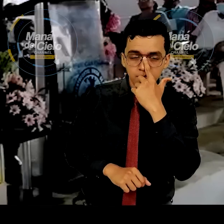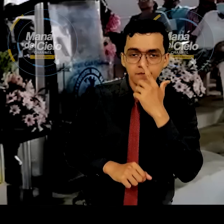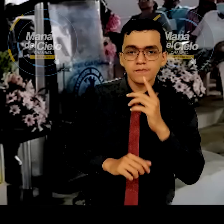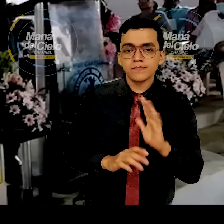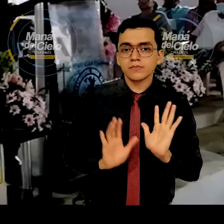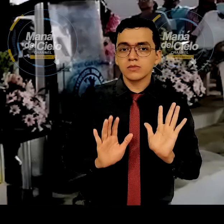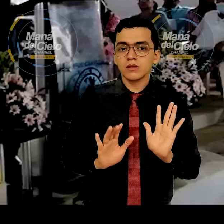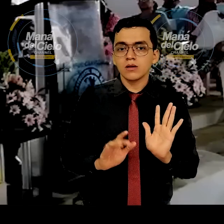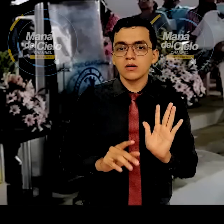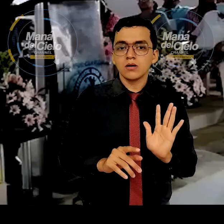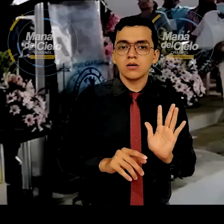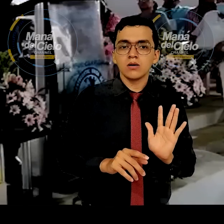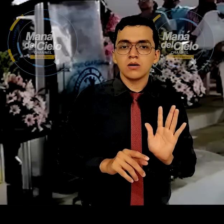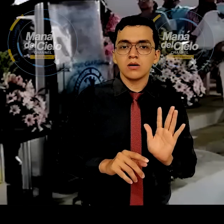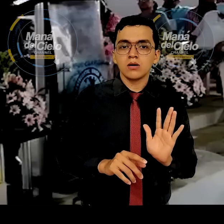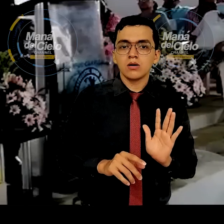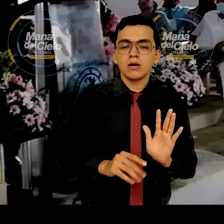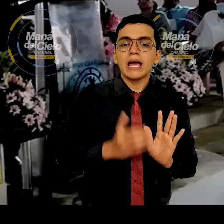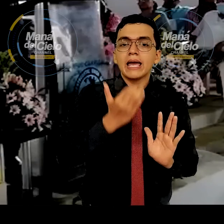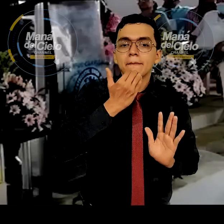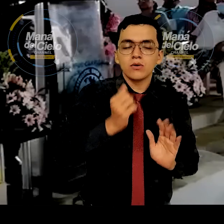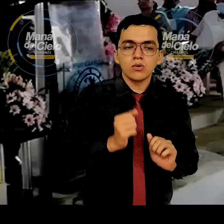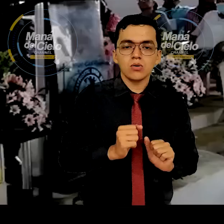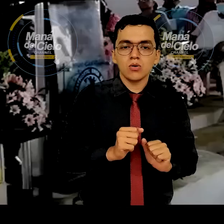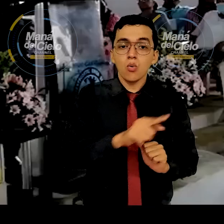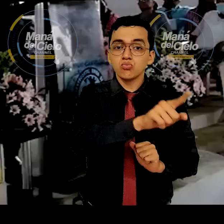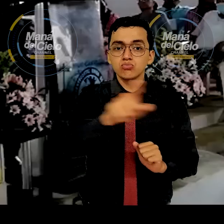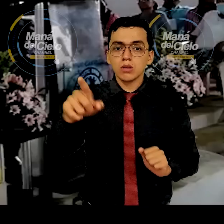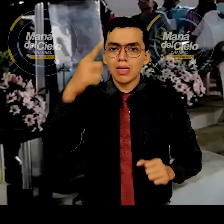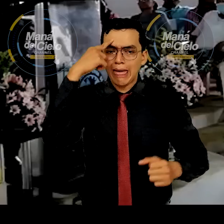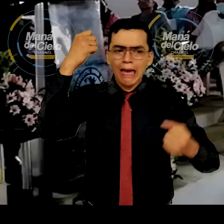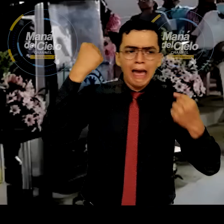¿Se pueden calmar ustedes solo porque creen en Dios?